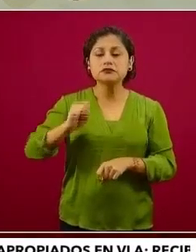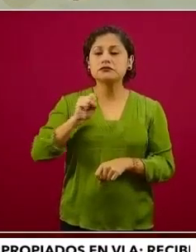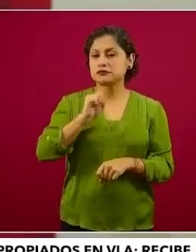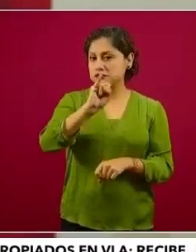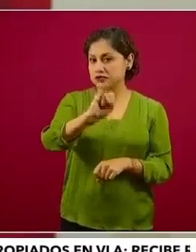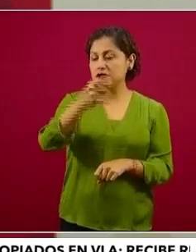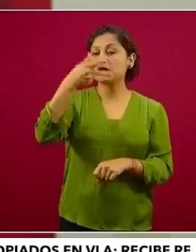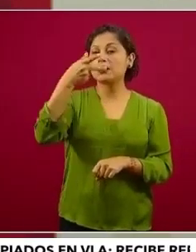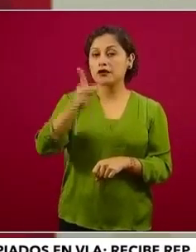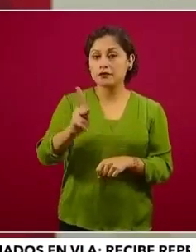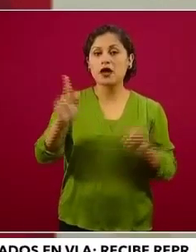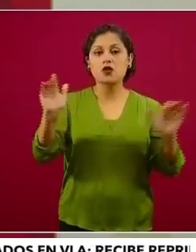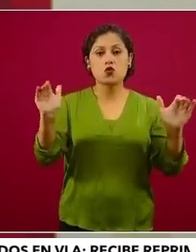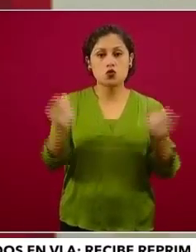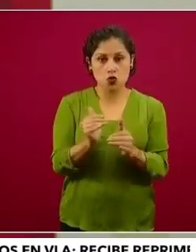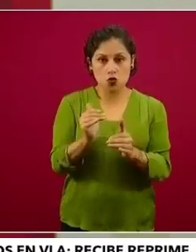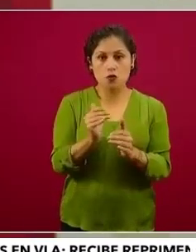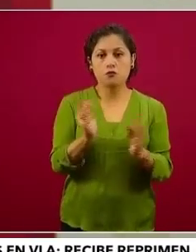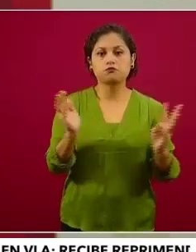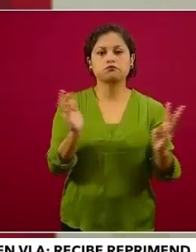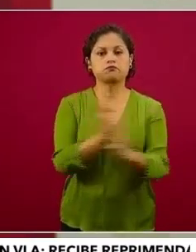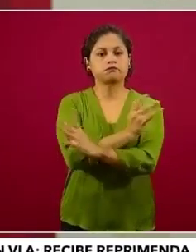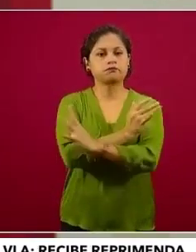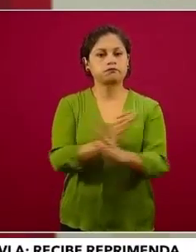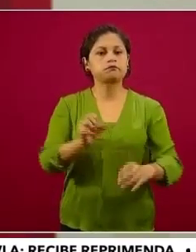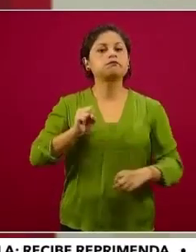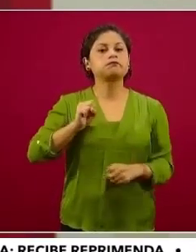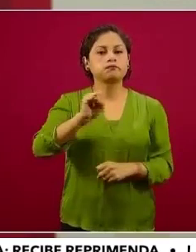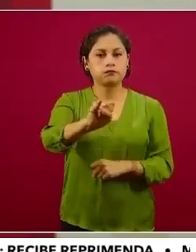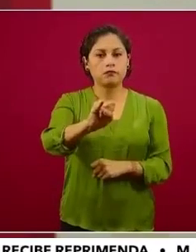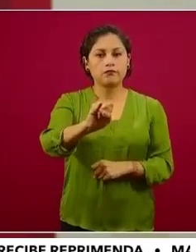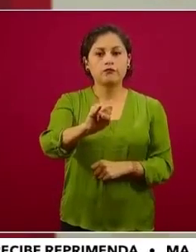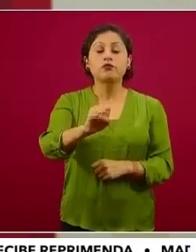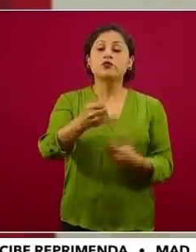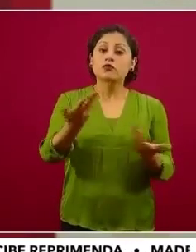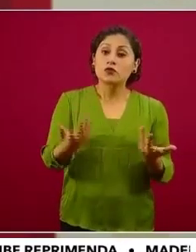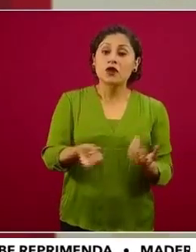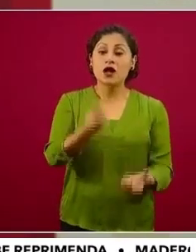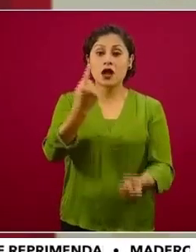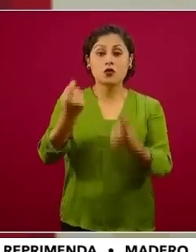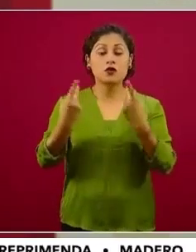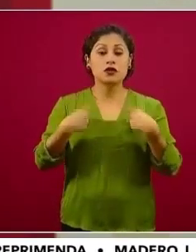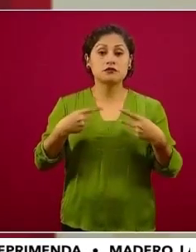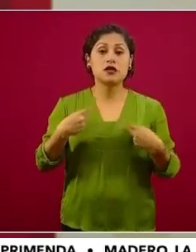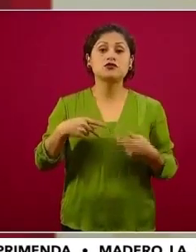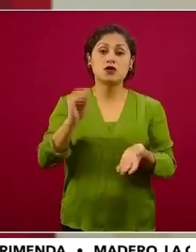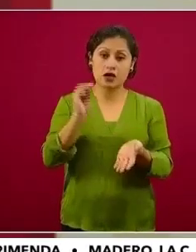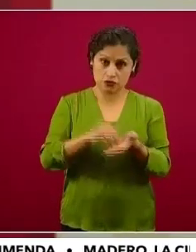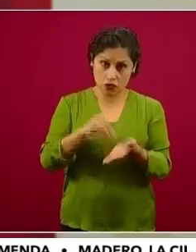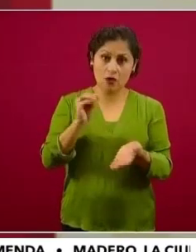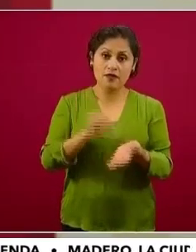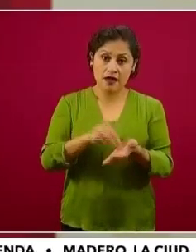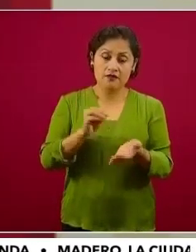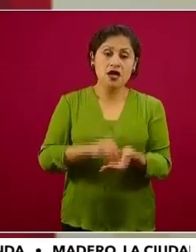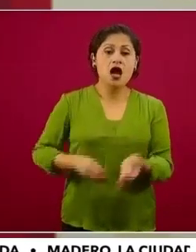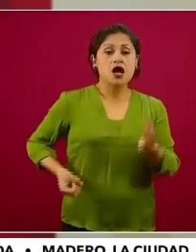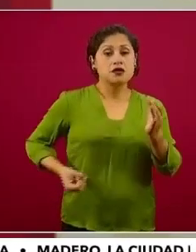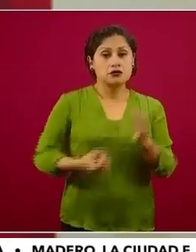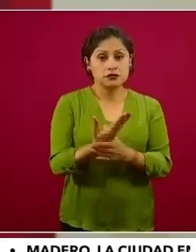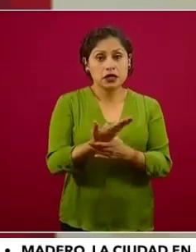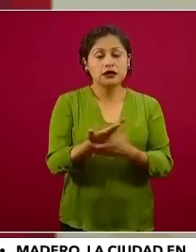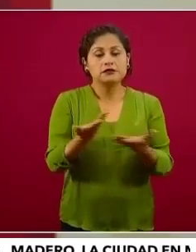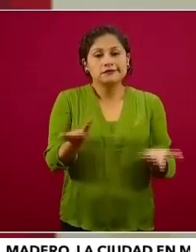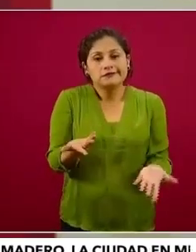bastante significativa. De la movilidad que queda, lo ideal es que no ocurra, y volvemos a hacer el llamado a la